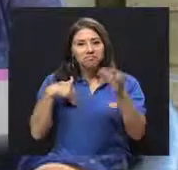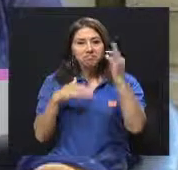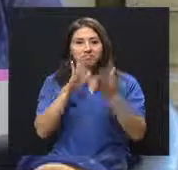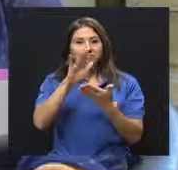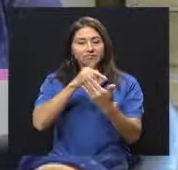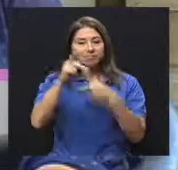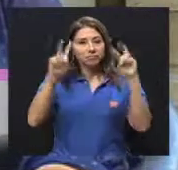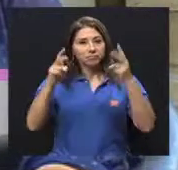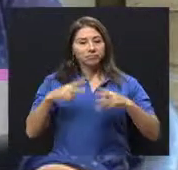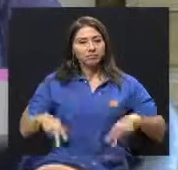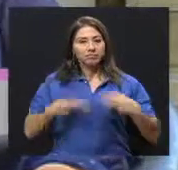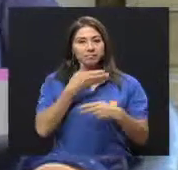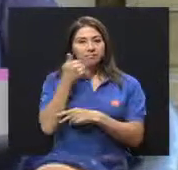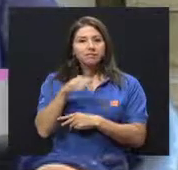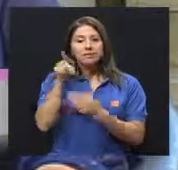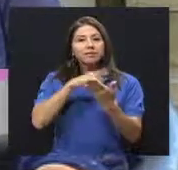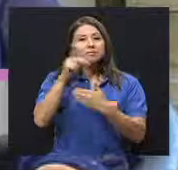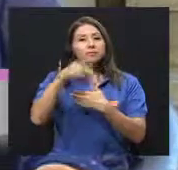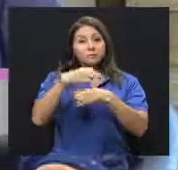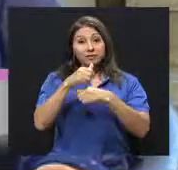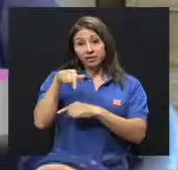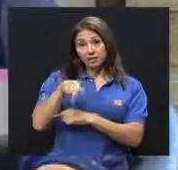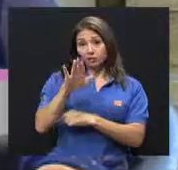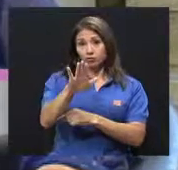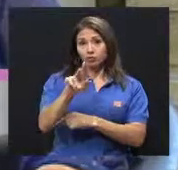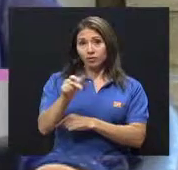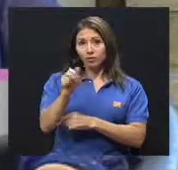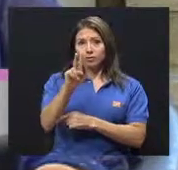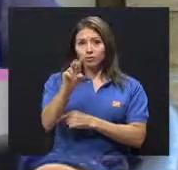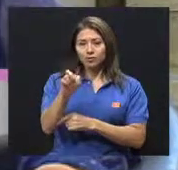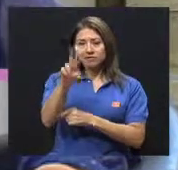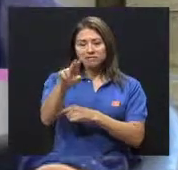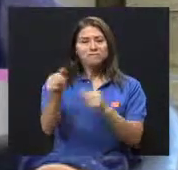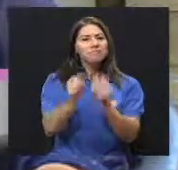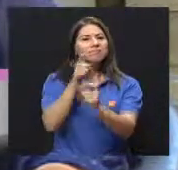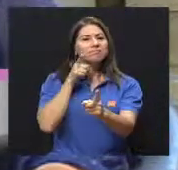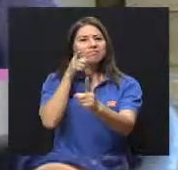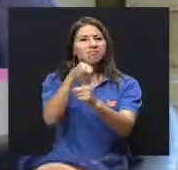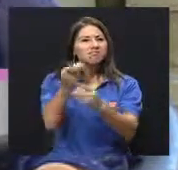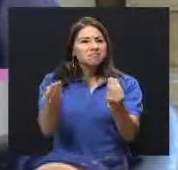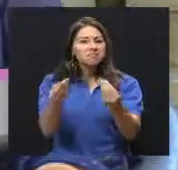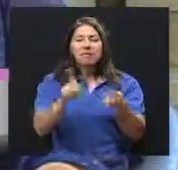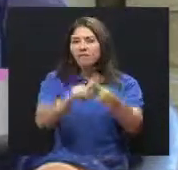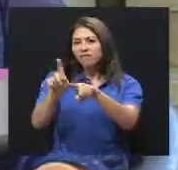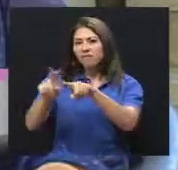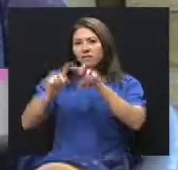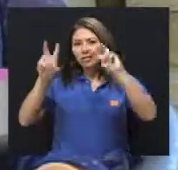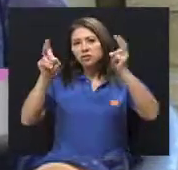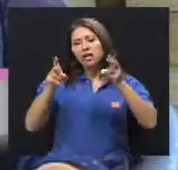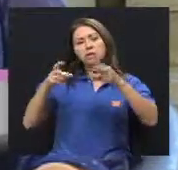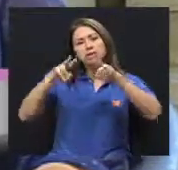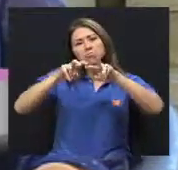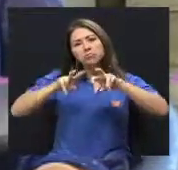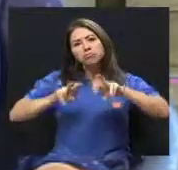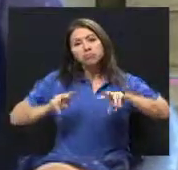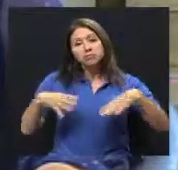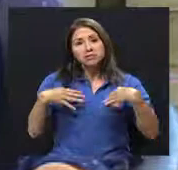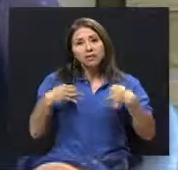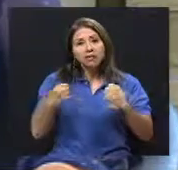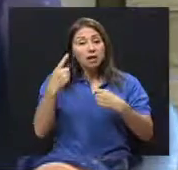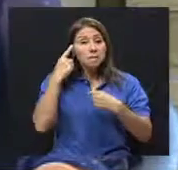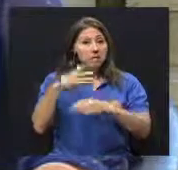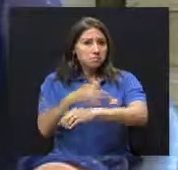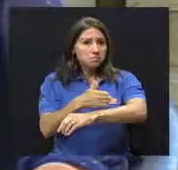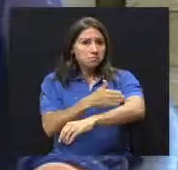bienvenidos y bienvenidas a su programa Vivir Mejor, un programa producido aquí por su canal UCR y con la finalidad de abordar diversas temáticas de salud para